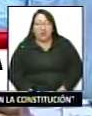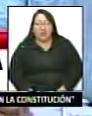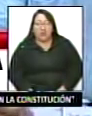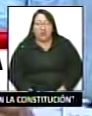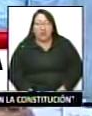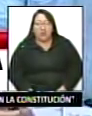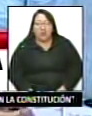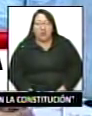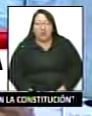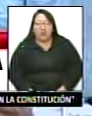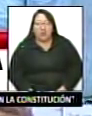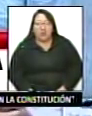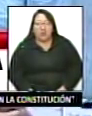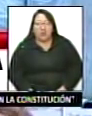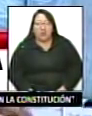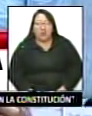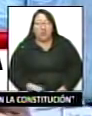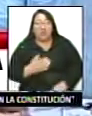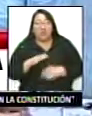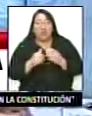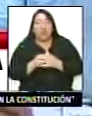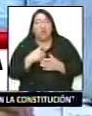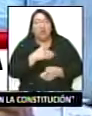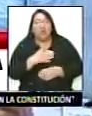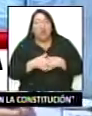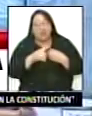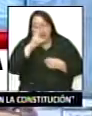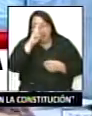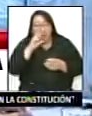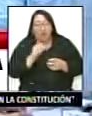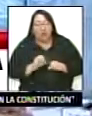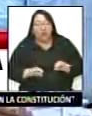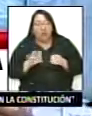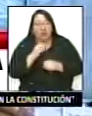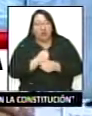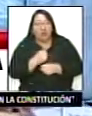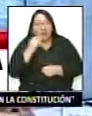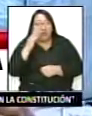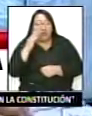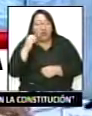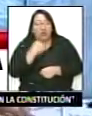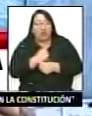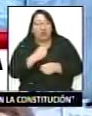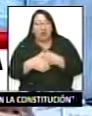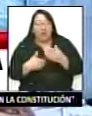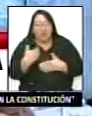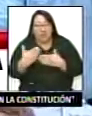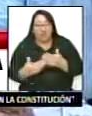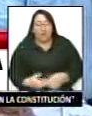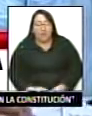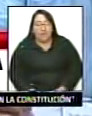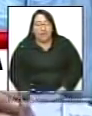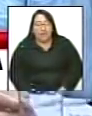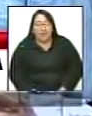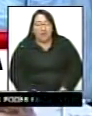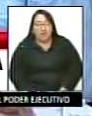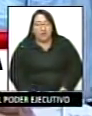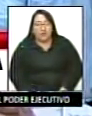venimos con una agenda colectiva en favor del país, del Perú, de nuestras futuras generaciones, y